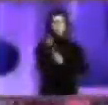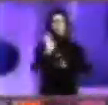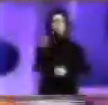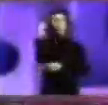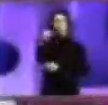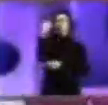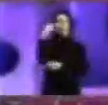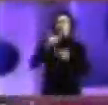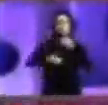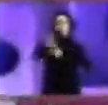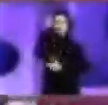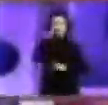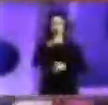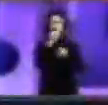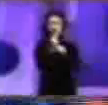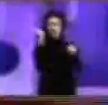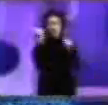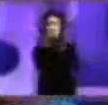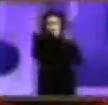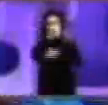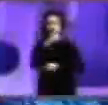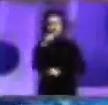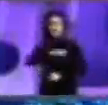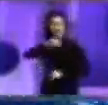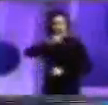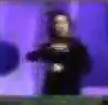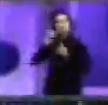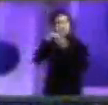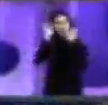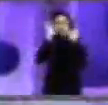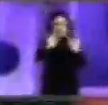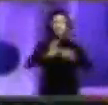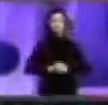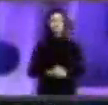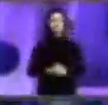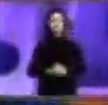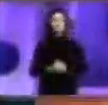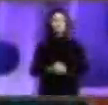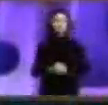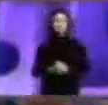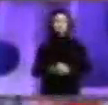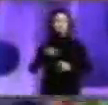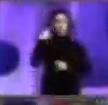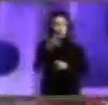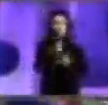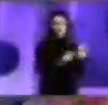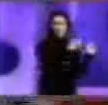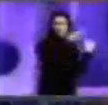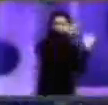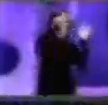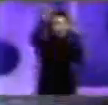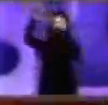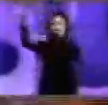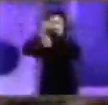sin futuro, la mili es la solución. Después lo manda muy